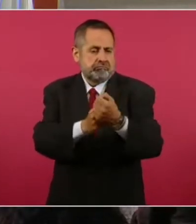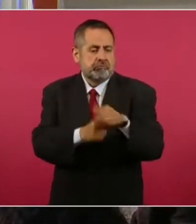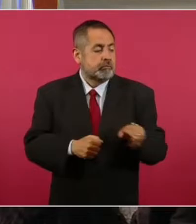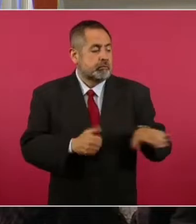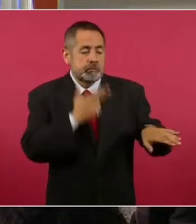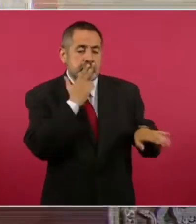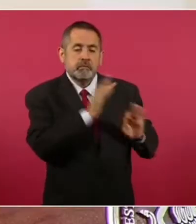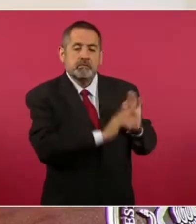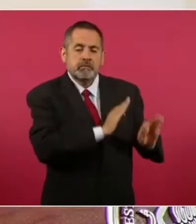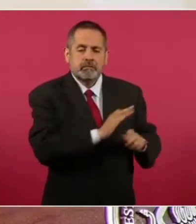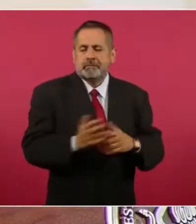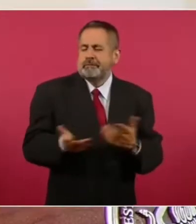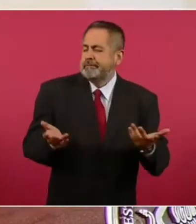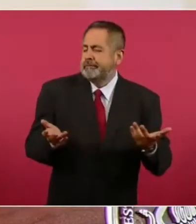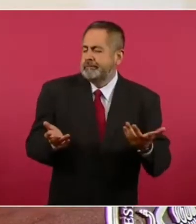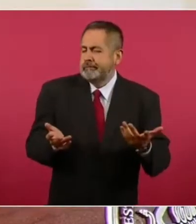con impunidad.